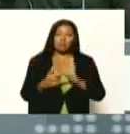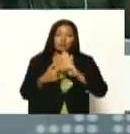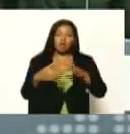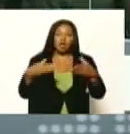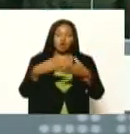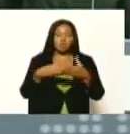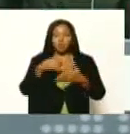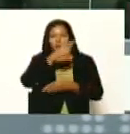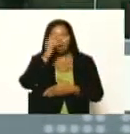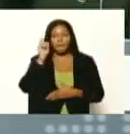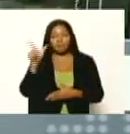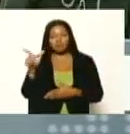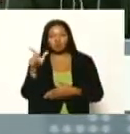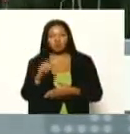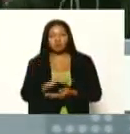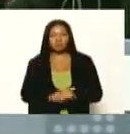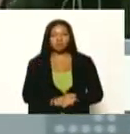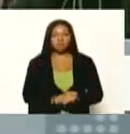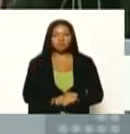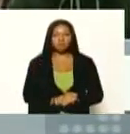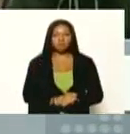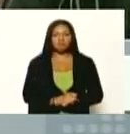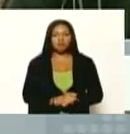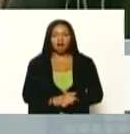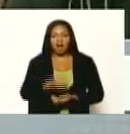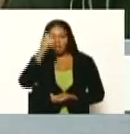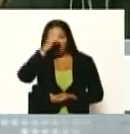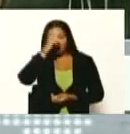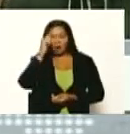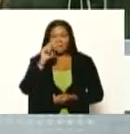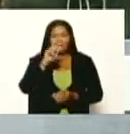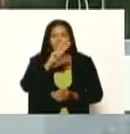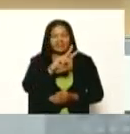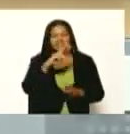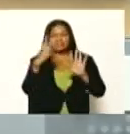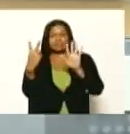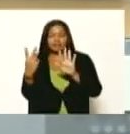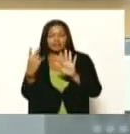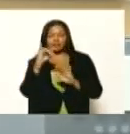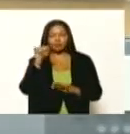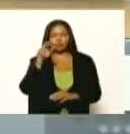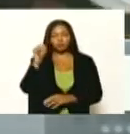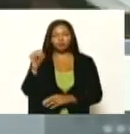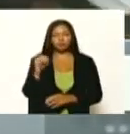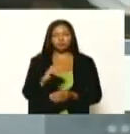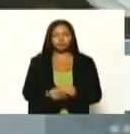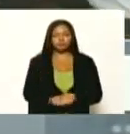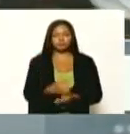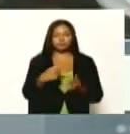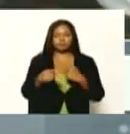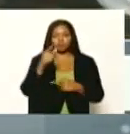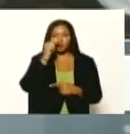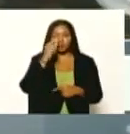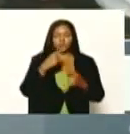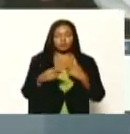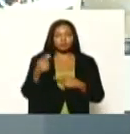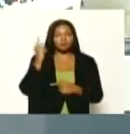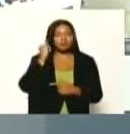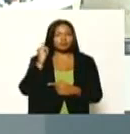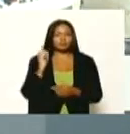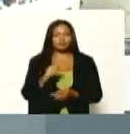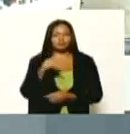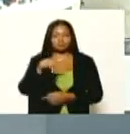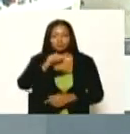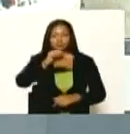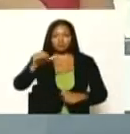Partido Socialista Unido de Venezuela, el domingo 27 de junio, mitad hombre, mitad mujer. Esta semana,